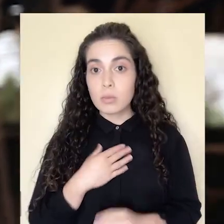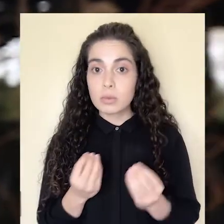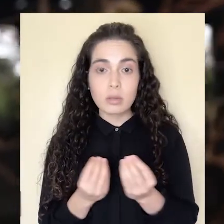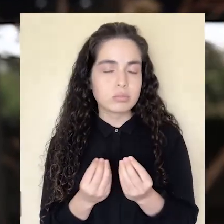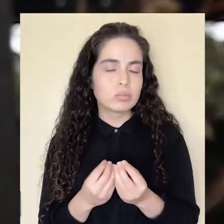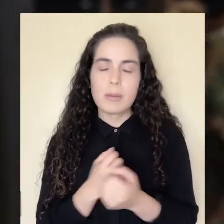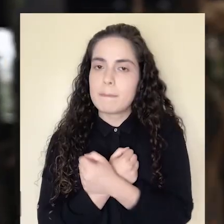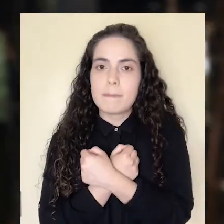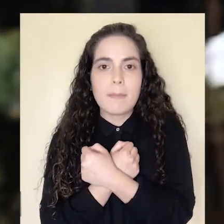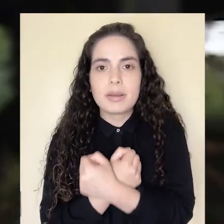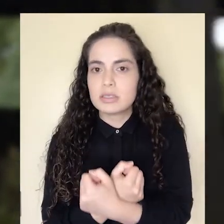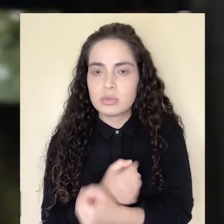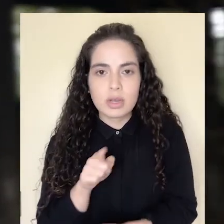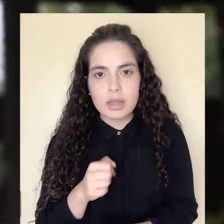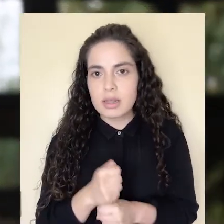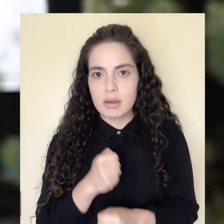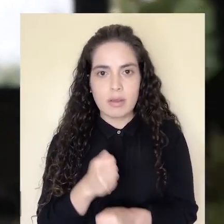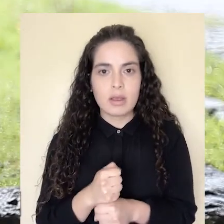Me gusta, me apasiona,